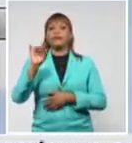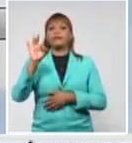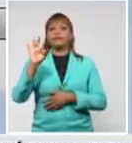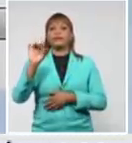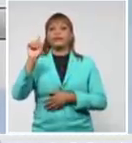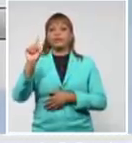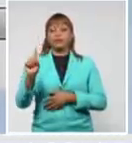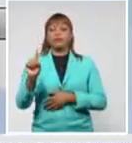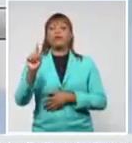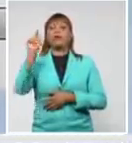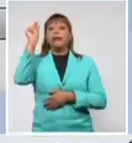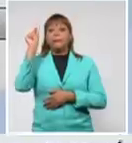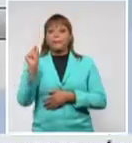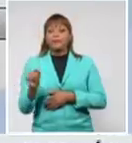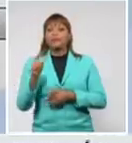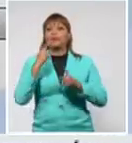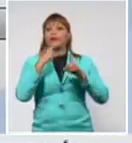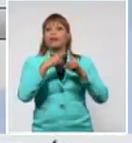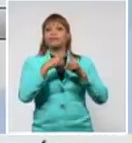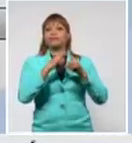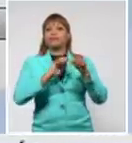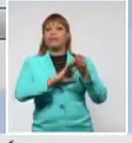17.952.981 casos confirmados.